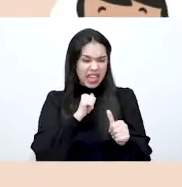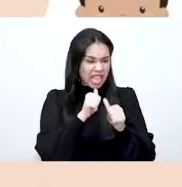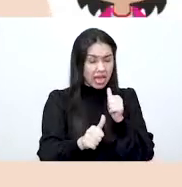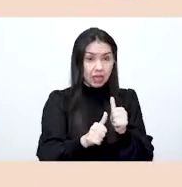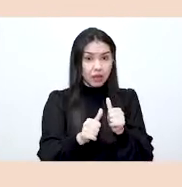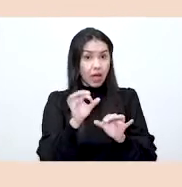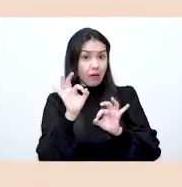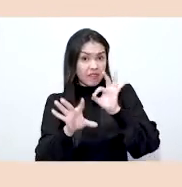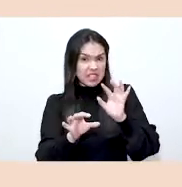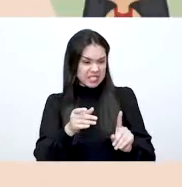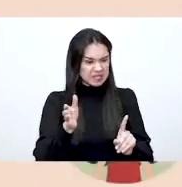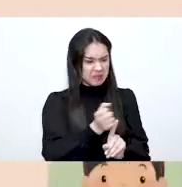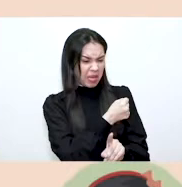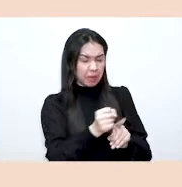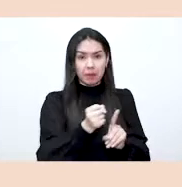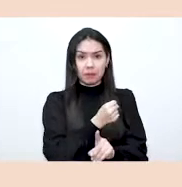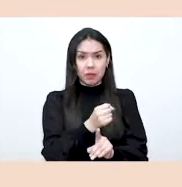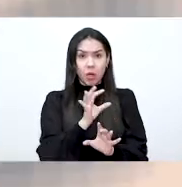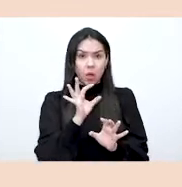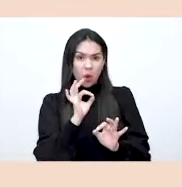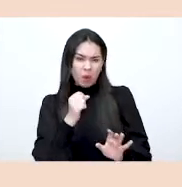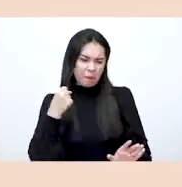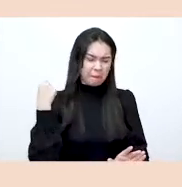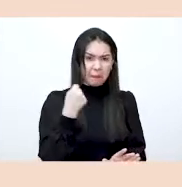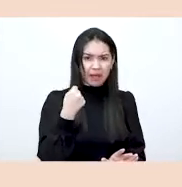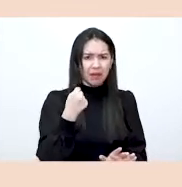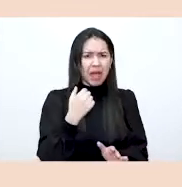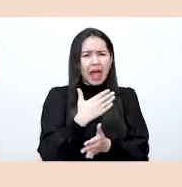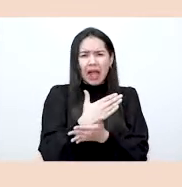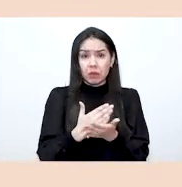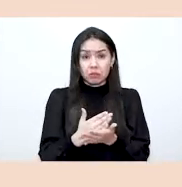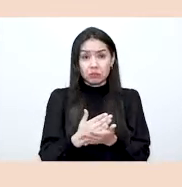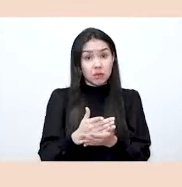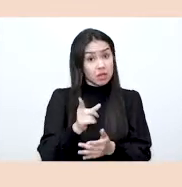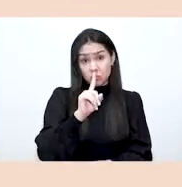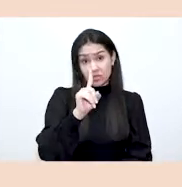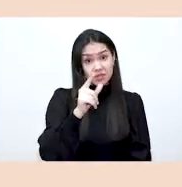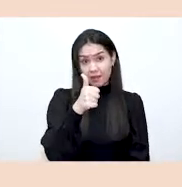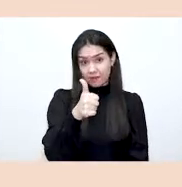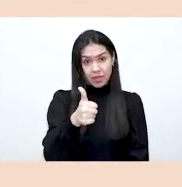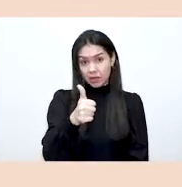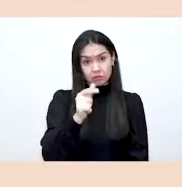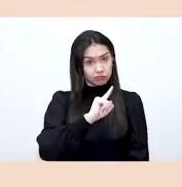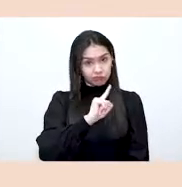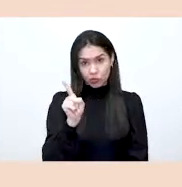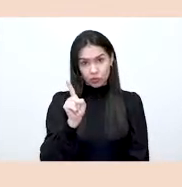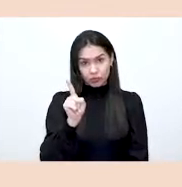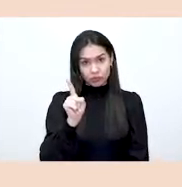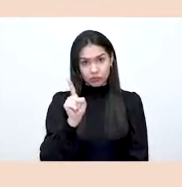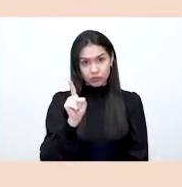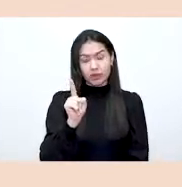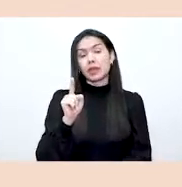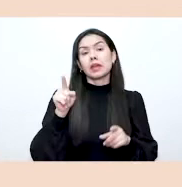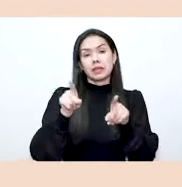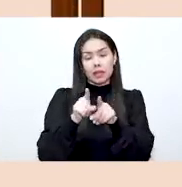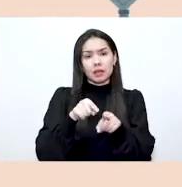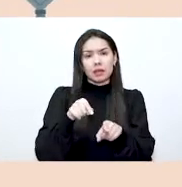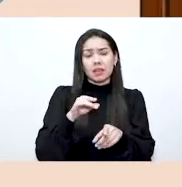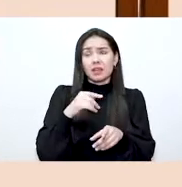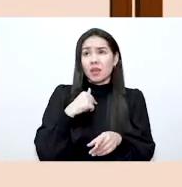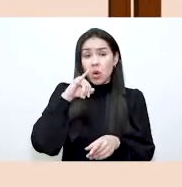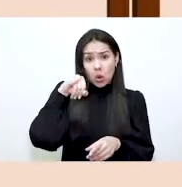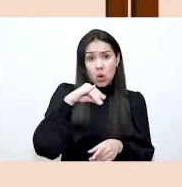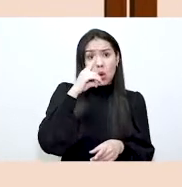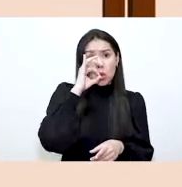gritos, a veces golpes y otras formas de hacer daño. Eso no está bien. José no se atreve a contarle